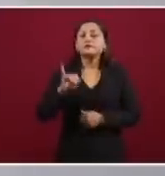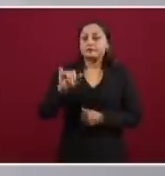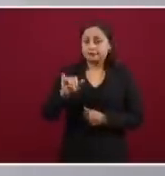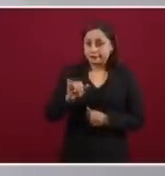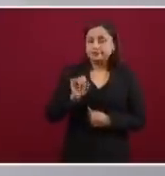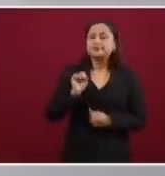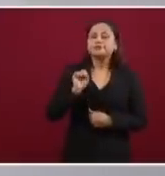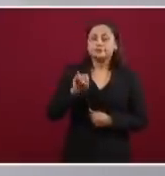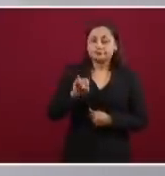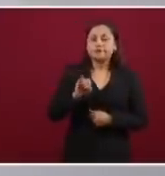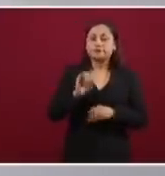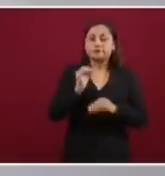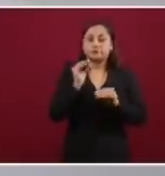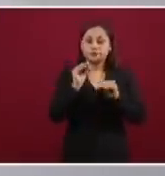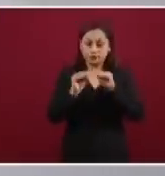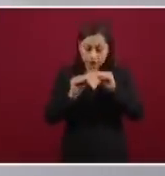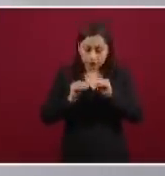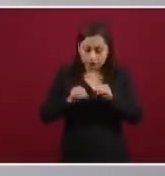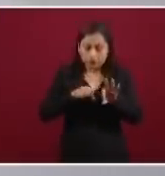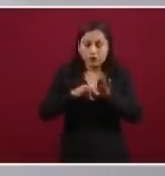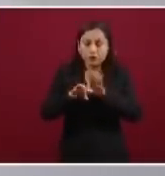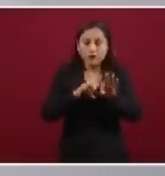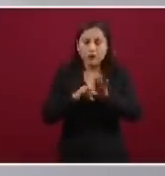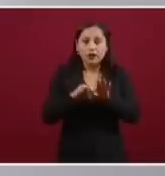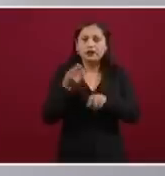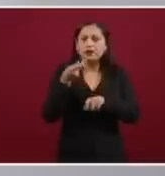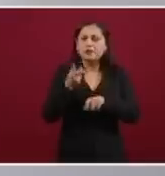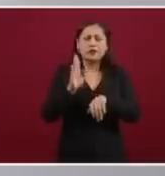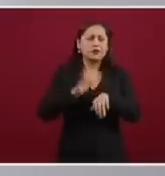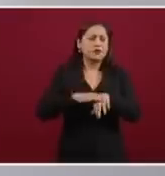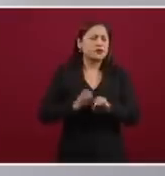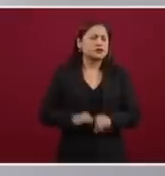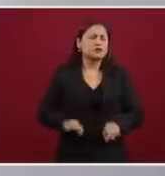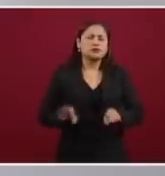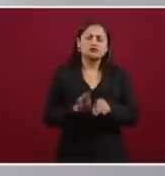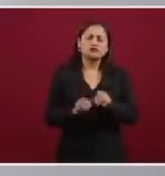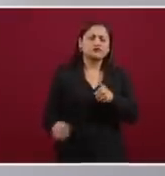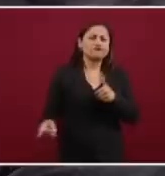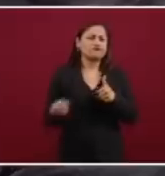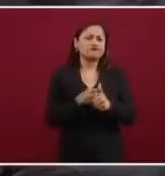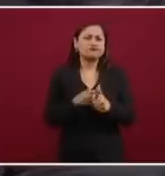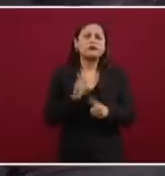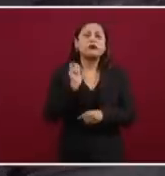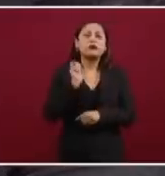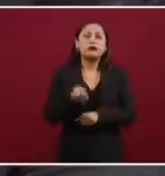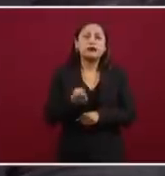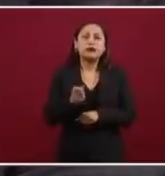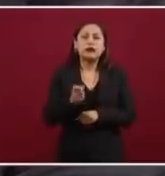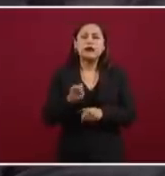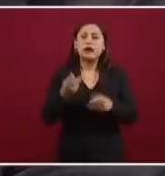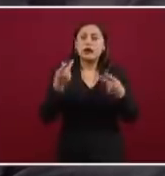importante es la voluntad política. Si